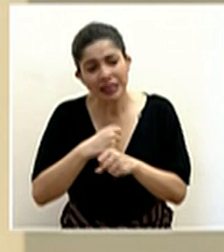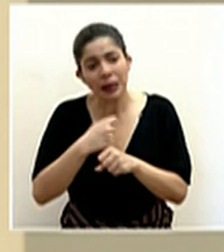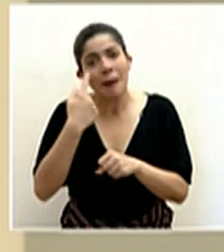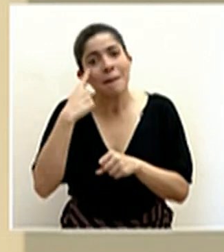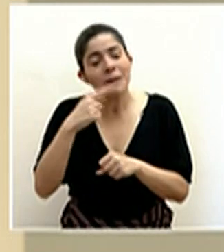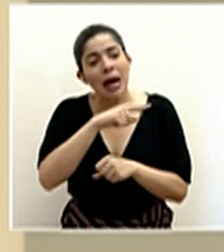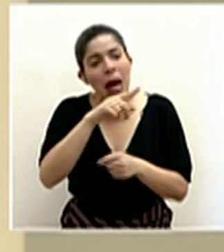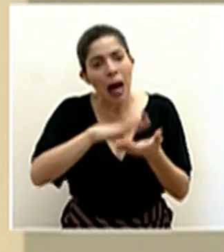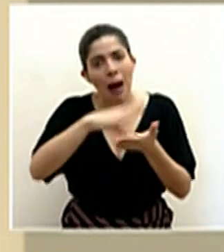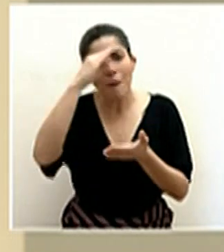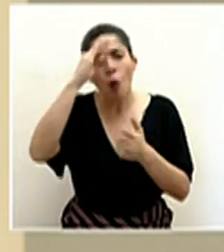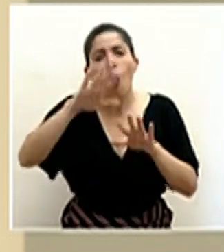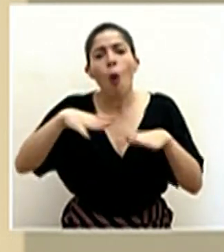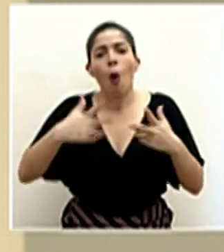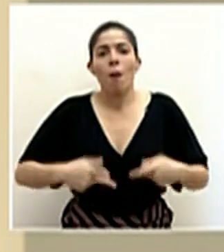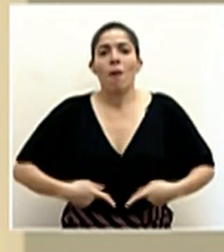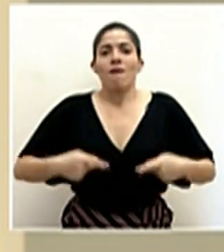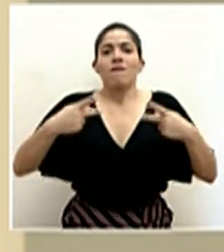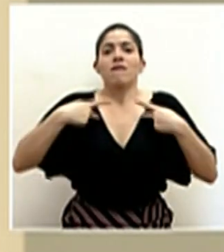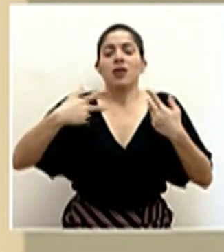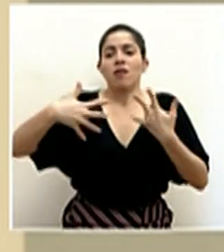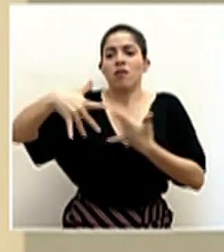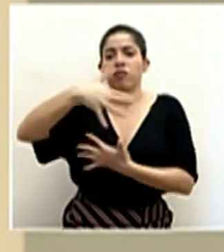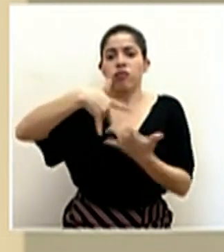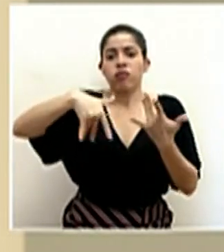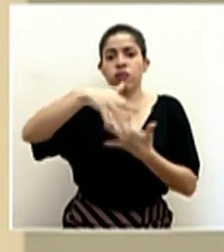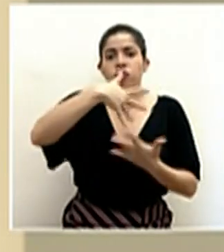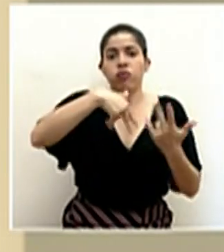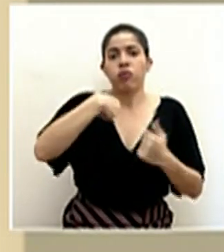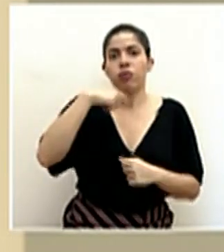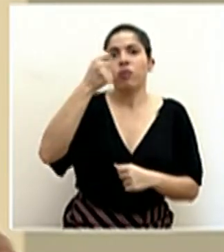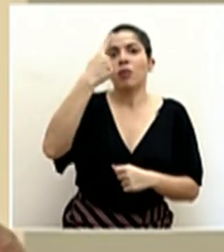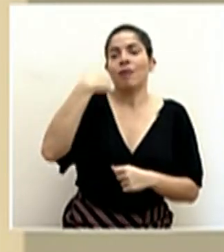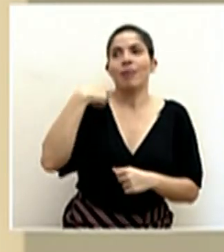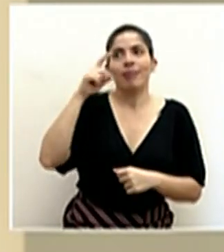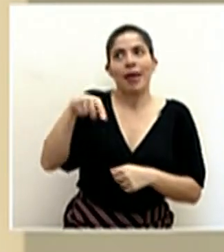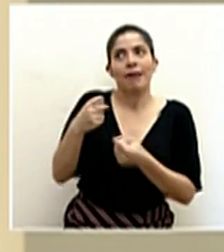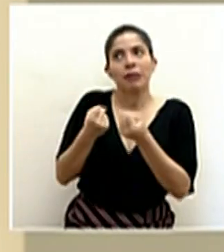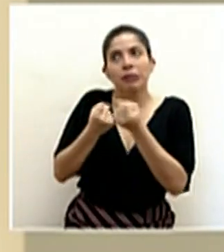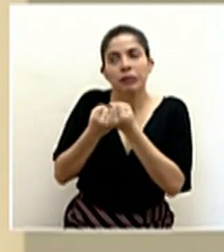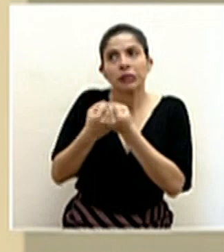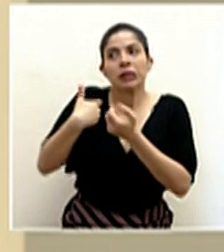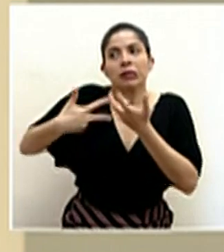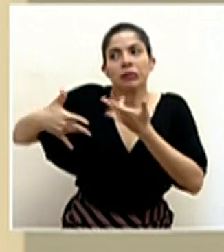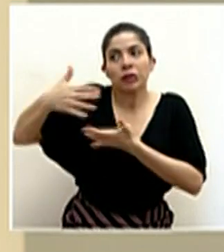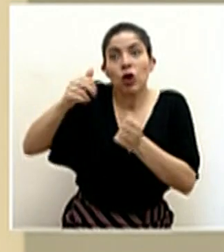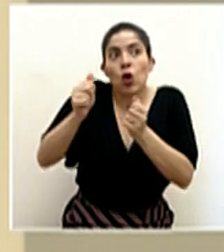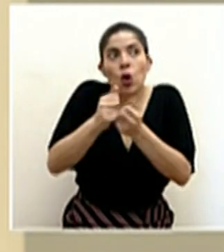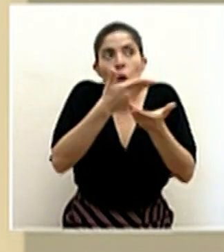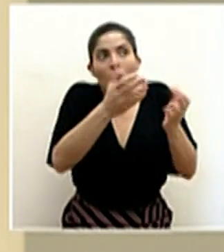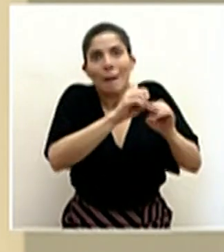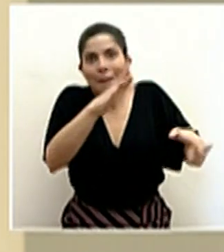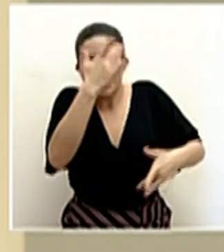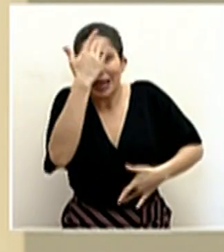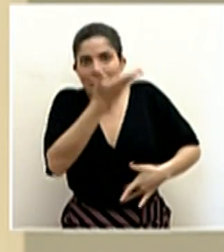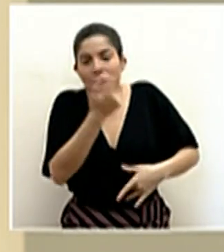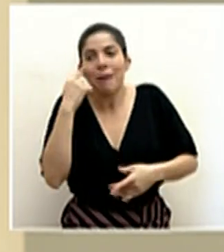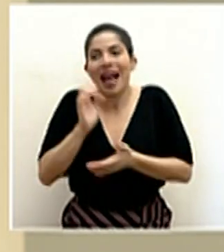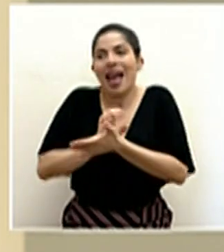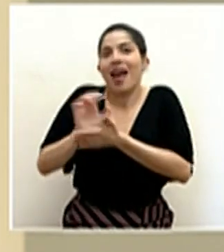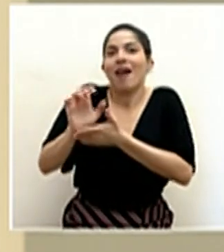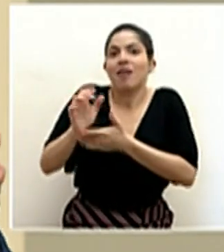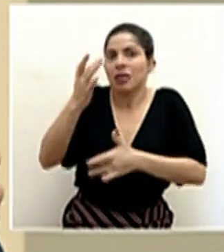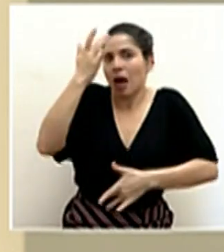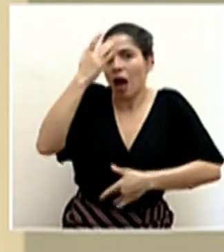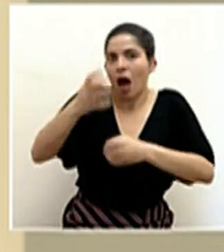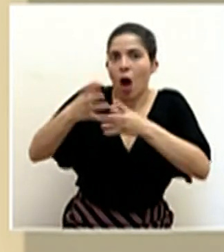poder vivir en una sociedad en donde entendamos que tenemos todos que aportar, que tenemos todos que convivir en medio de una pandemia y evitar ese aumento súbito